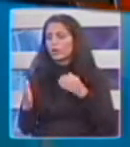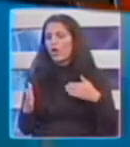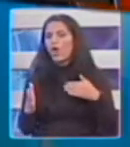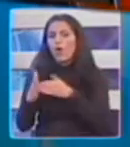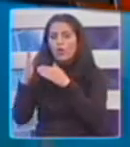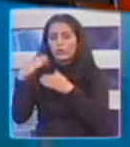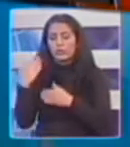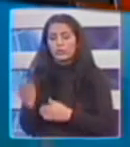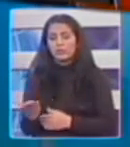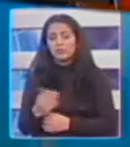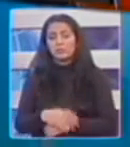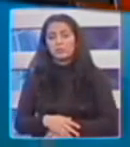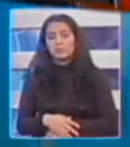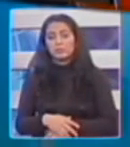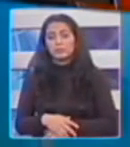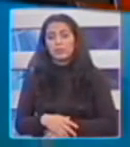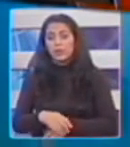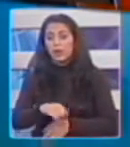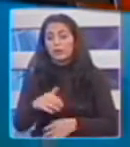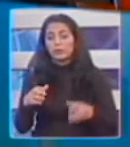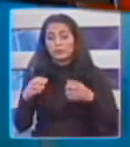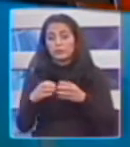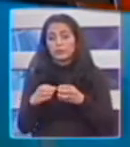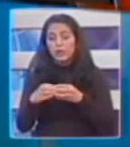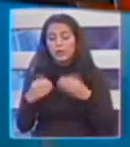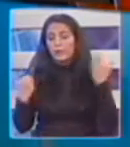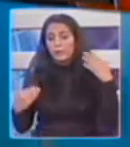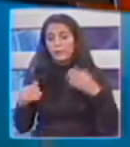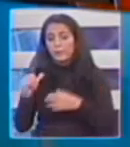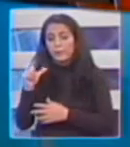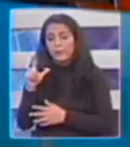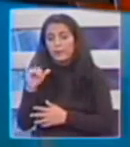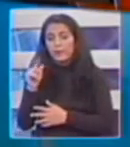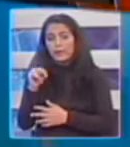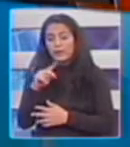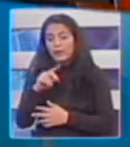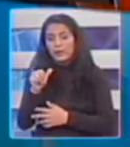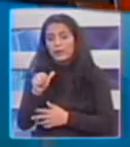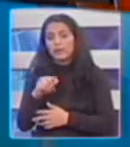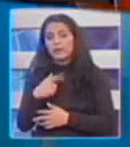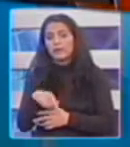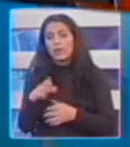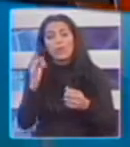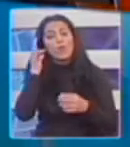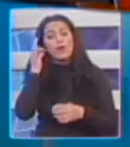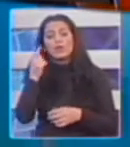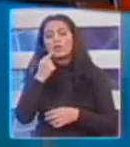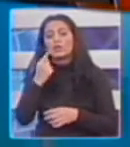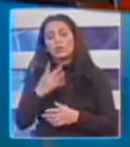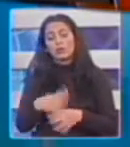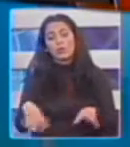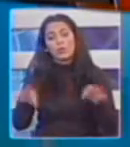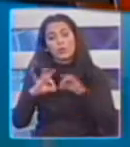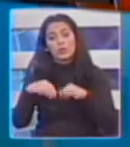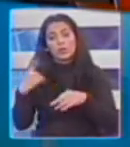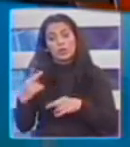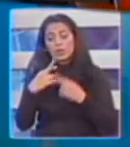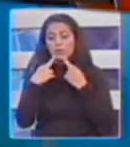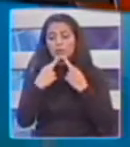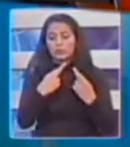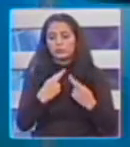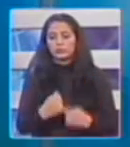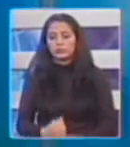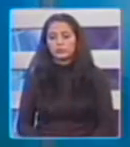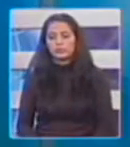que la asambleísta de Alianza País, Jimena Ponce, argumentó que el líder de la organización de derecha debe responder ante la justicia.